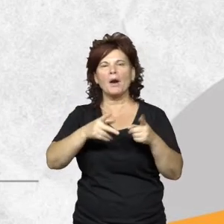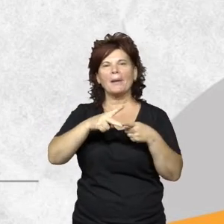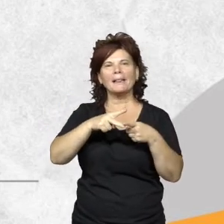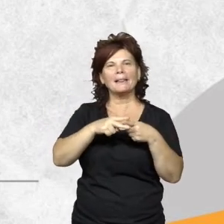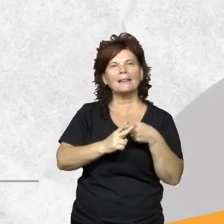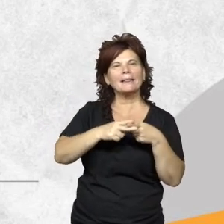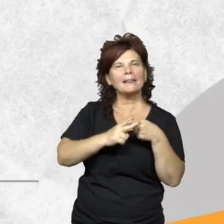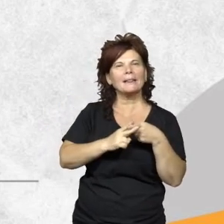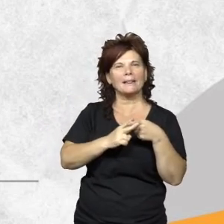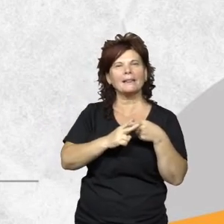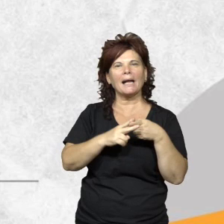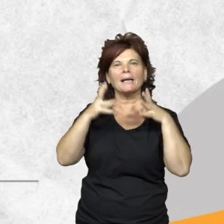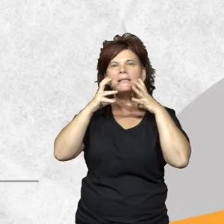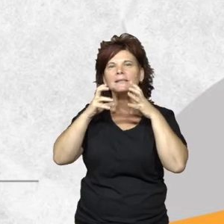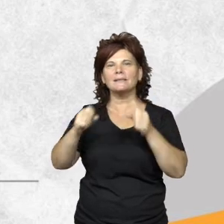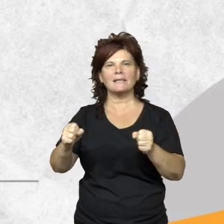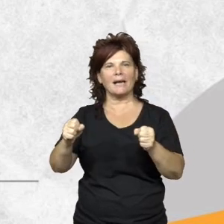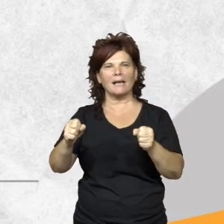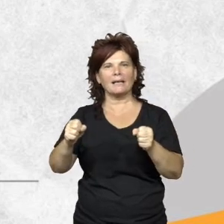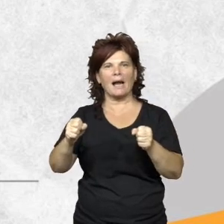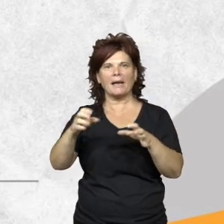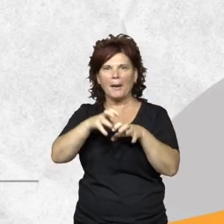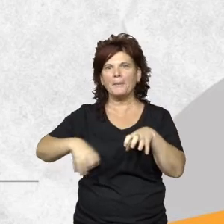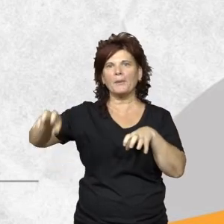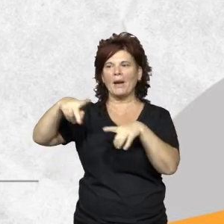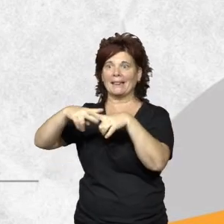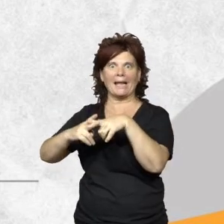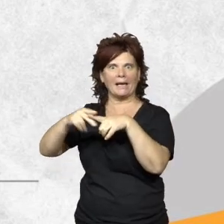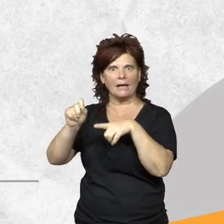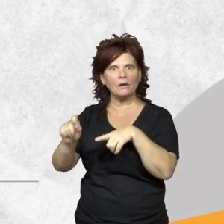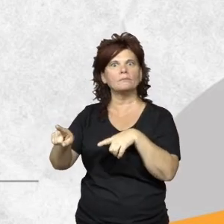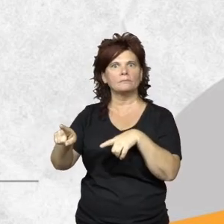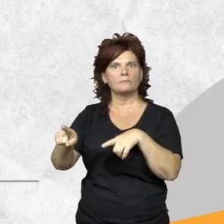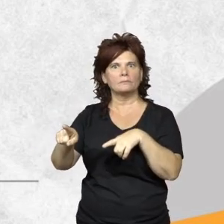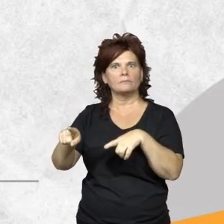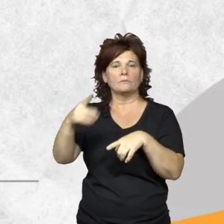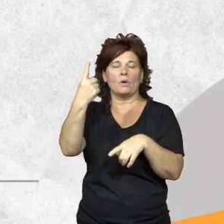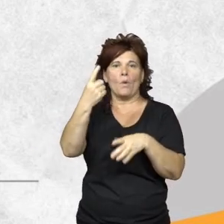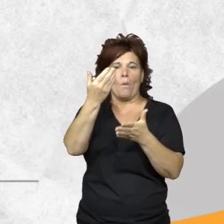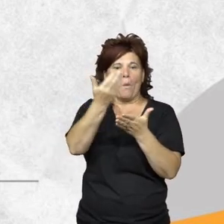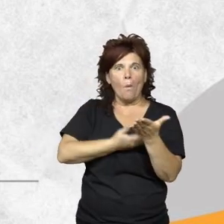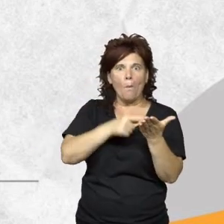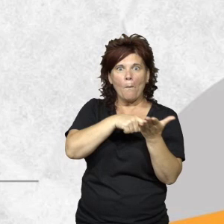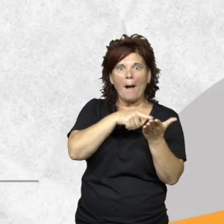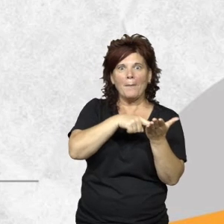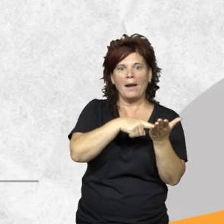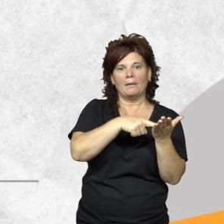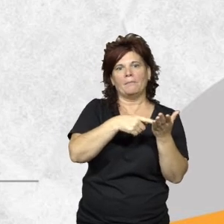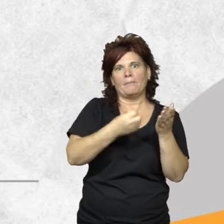técnicamente desde la Secretaría o desde el área técnica, porque una copia queda para el generador, pero la cuarta